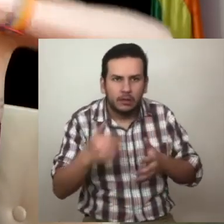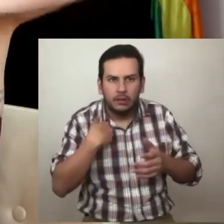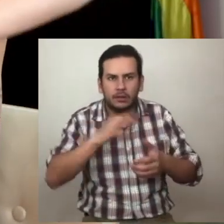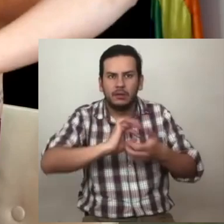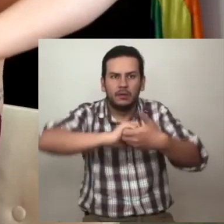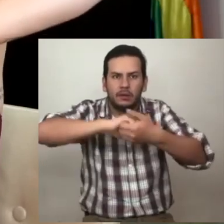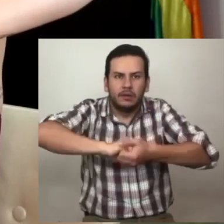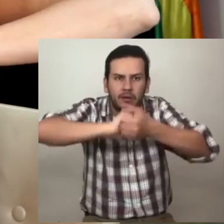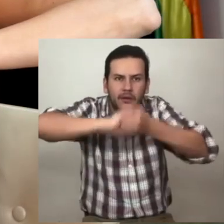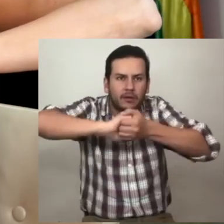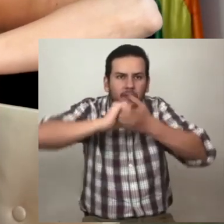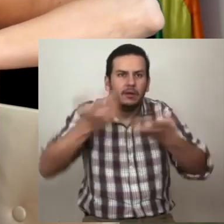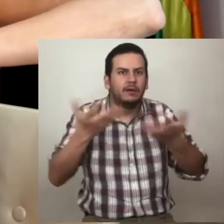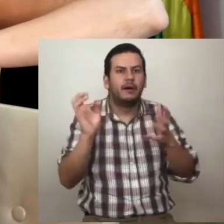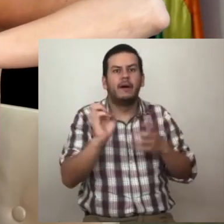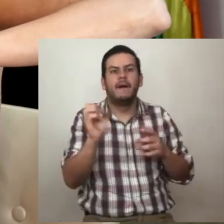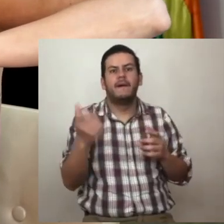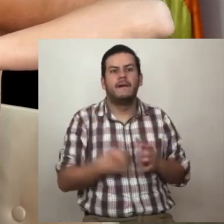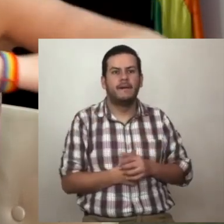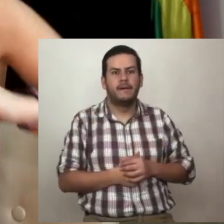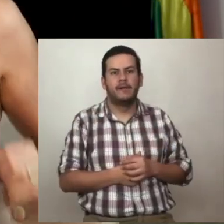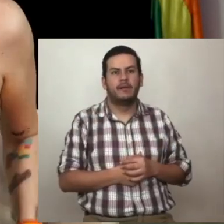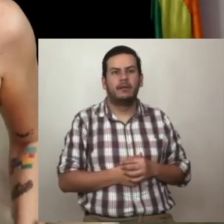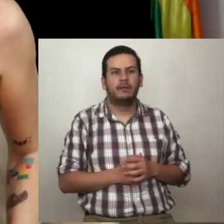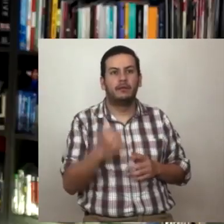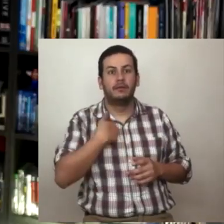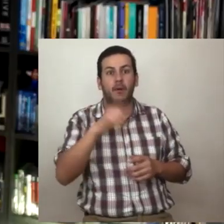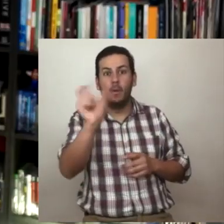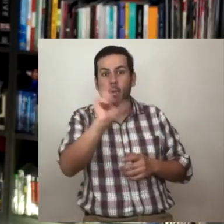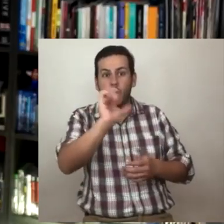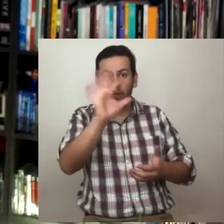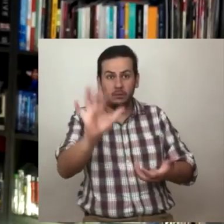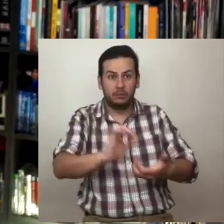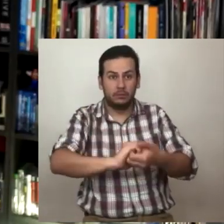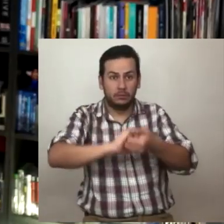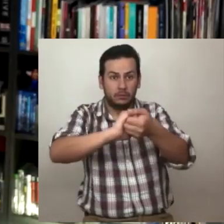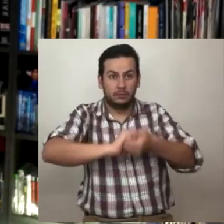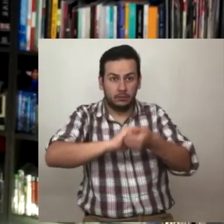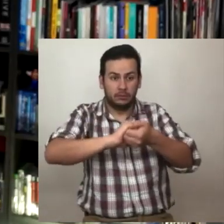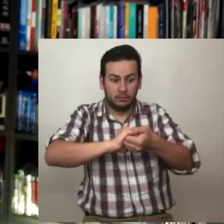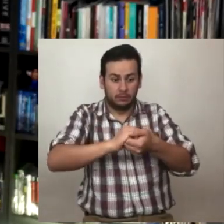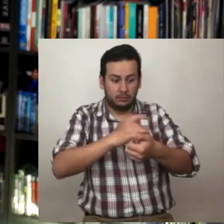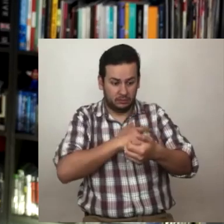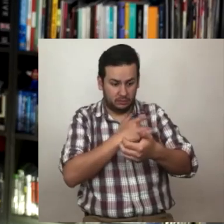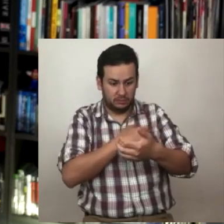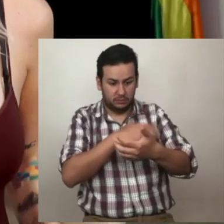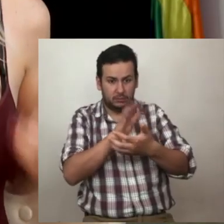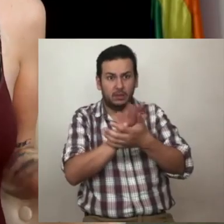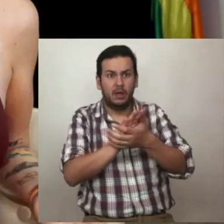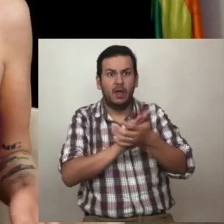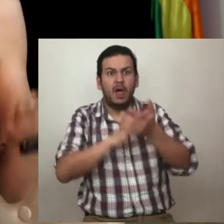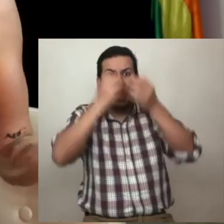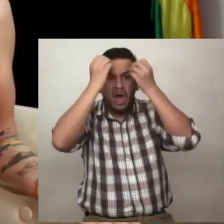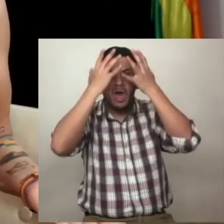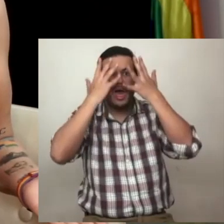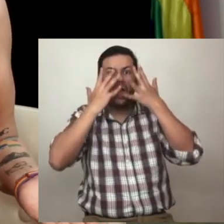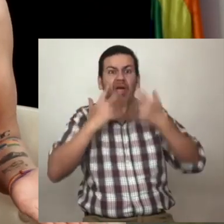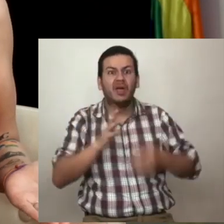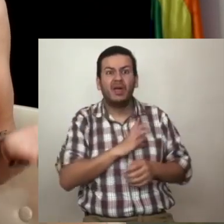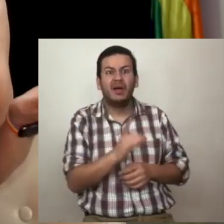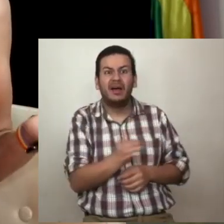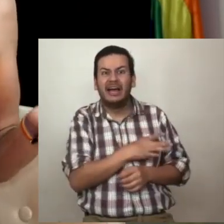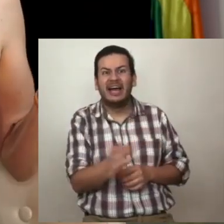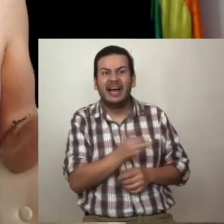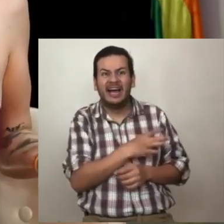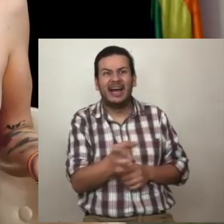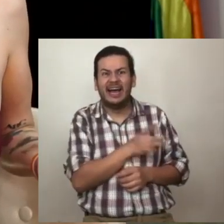envío hacia ellos con la mano. En este momento, cuando tenemos contacto, cuando me percato que están muertos del susto. Y pues claro, por supuesto, porque